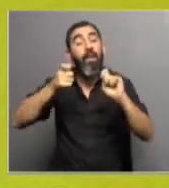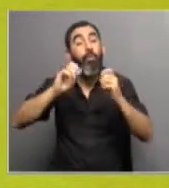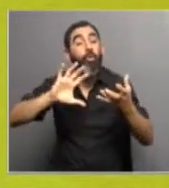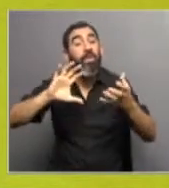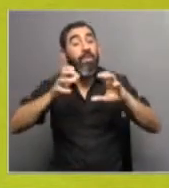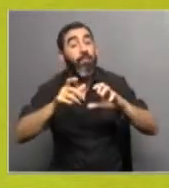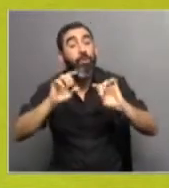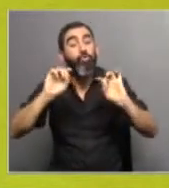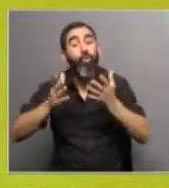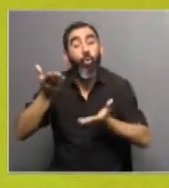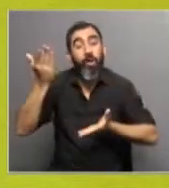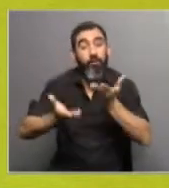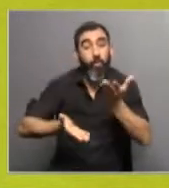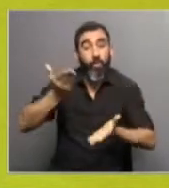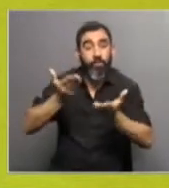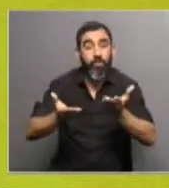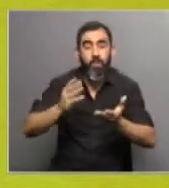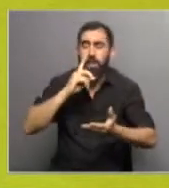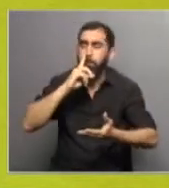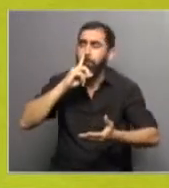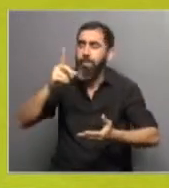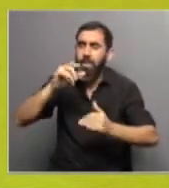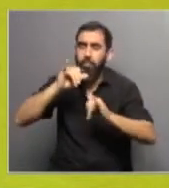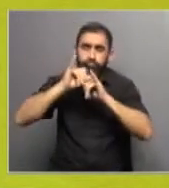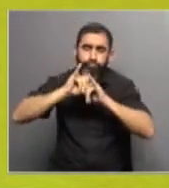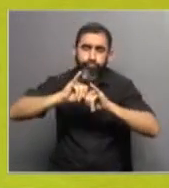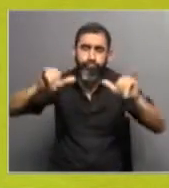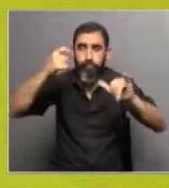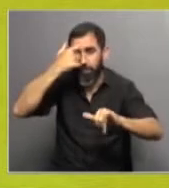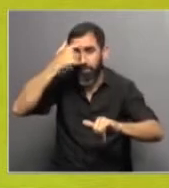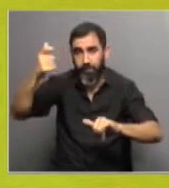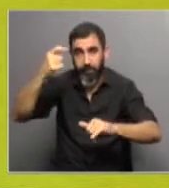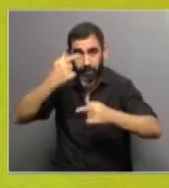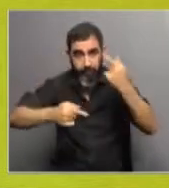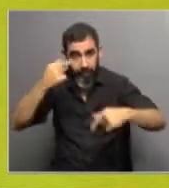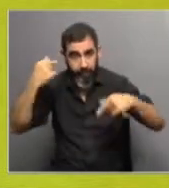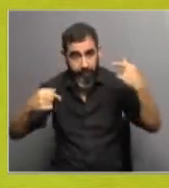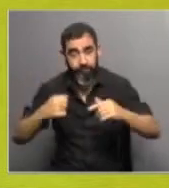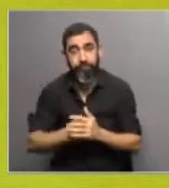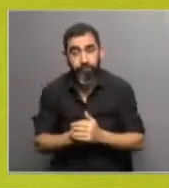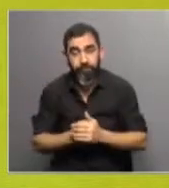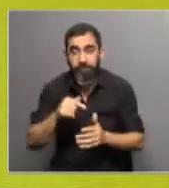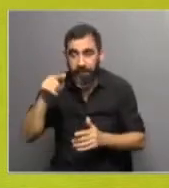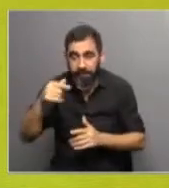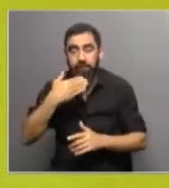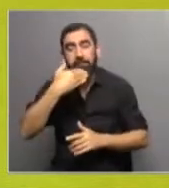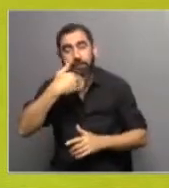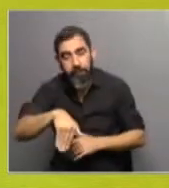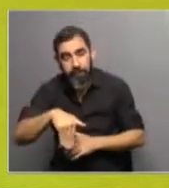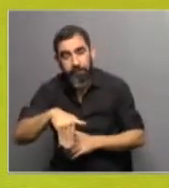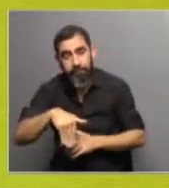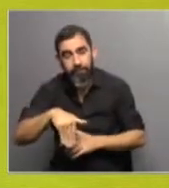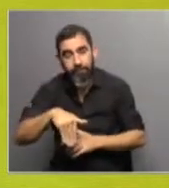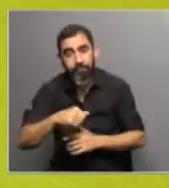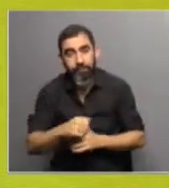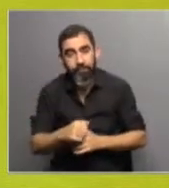es evaluar miles de publicaciones científicas arbitradas, ¿sí?, para entender